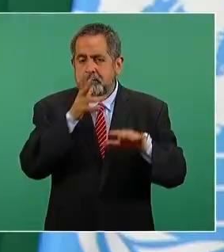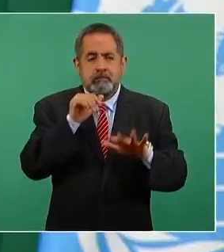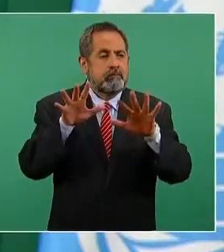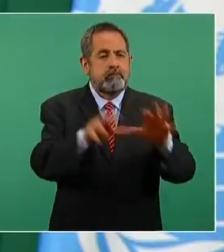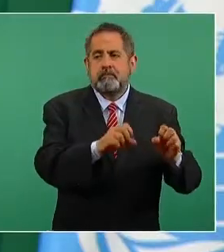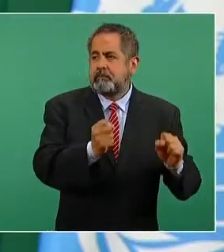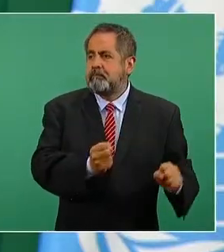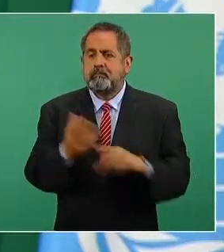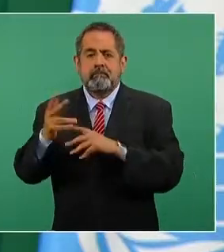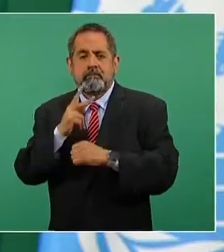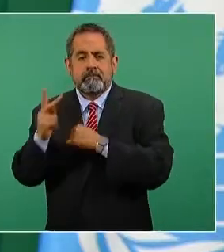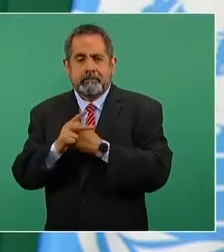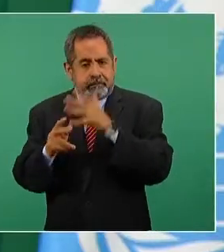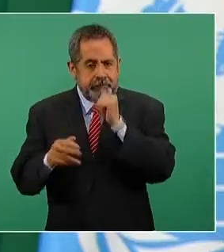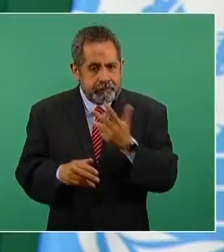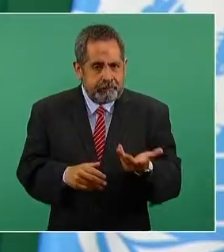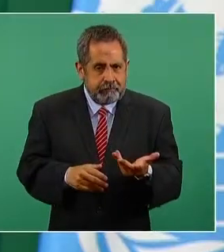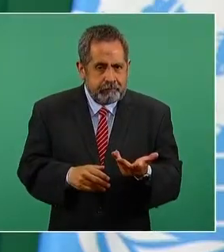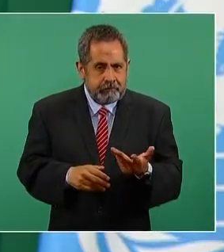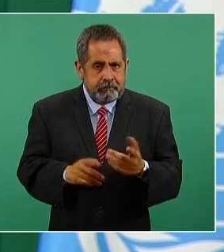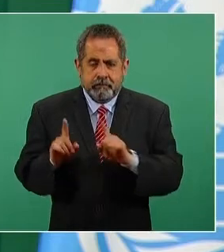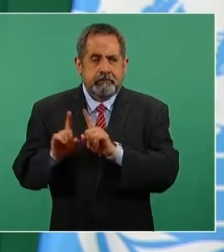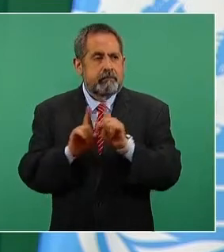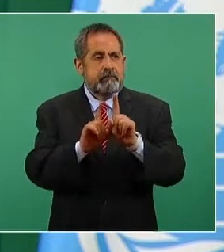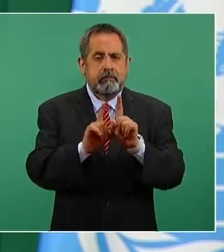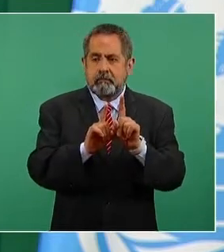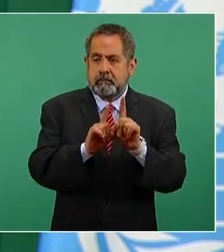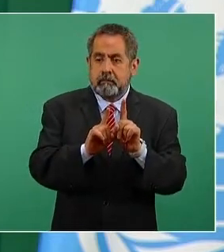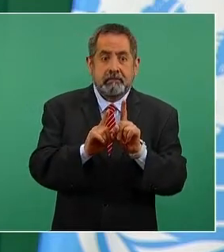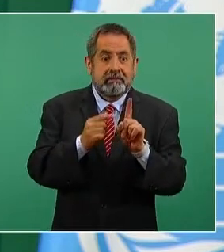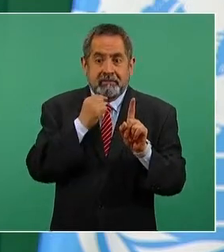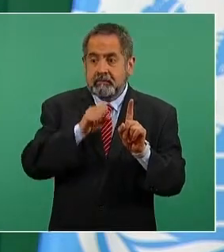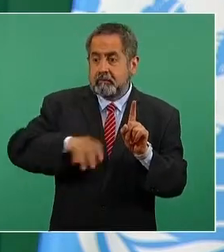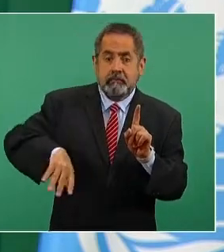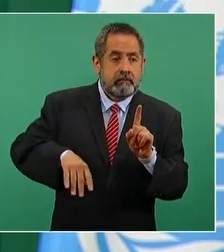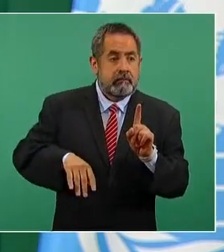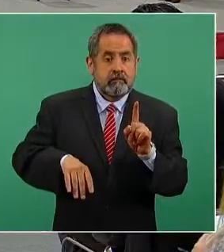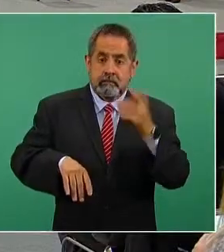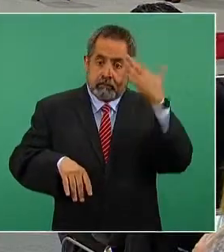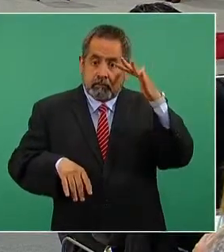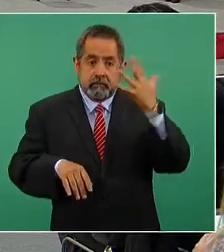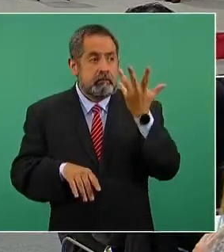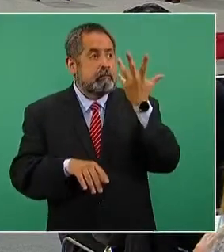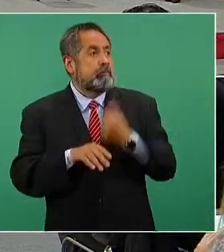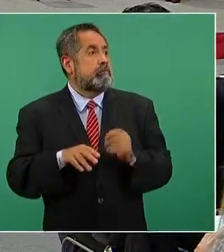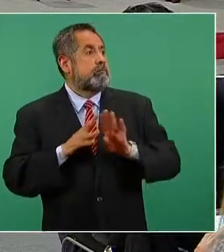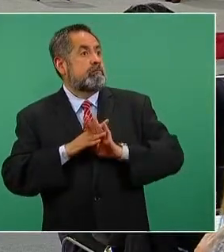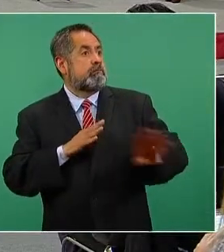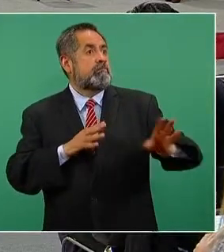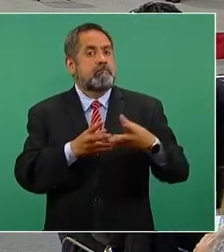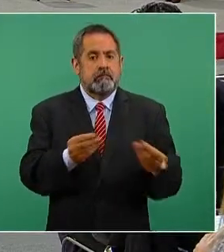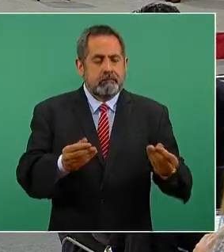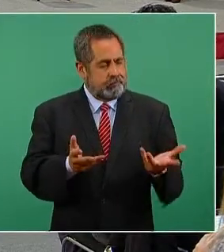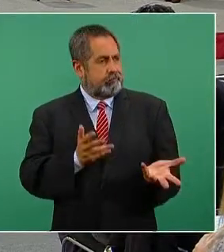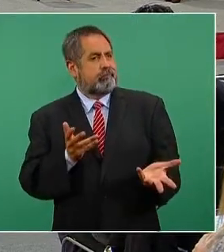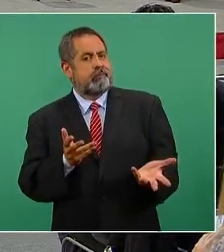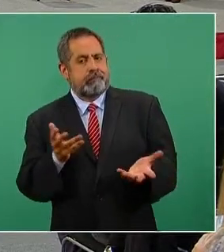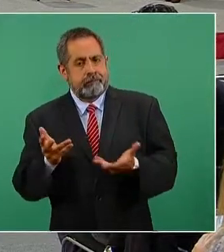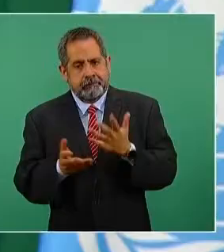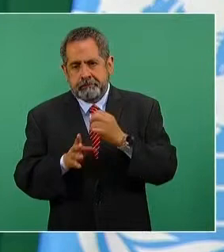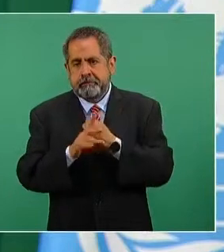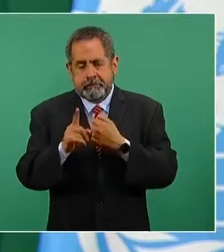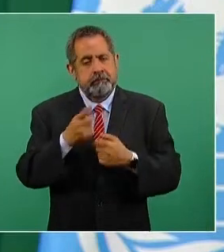Pero después el adulto desaparece y te dejan al menor. Entonces, Para eso